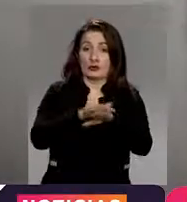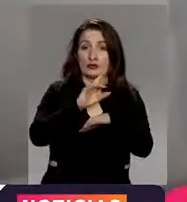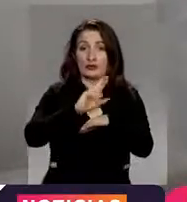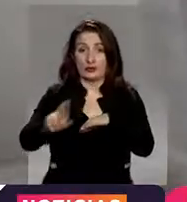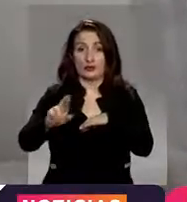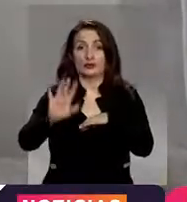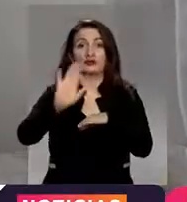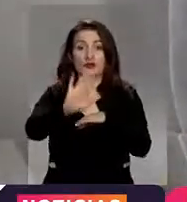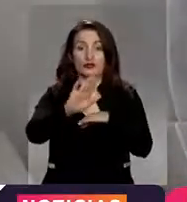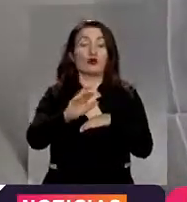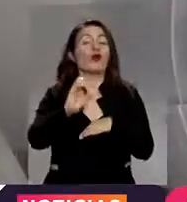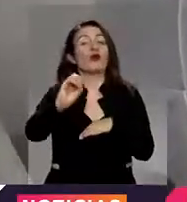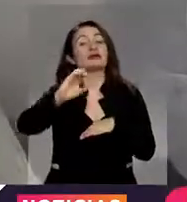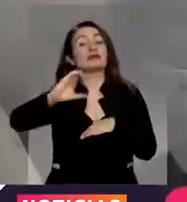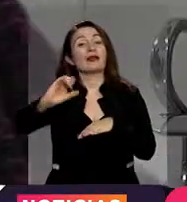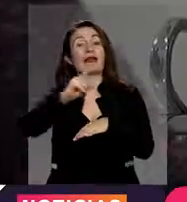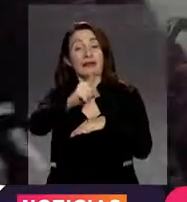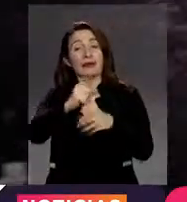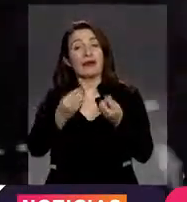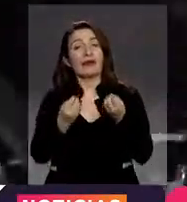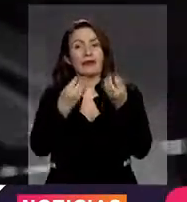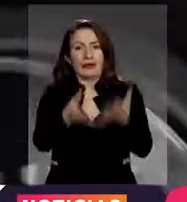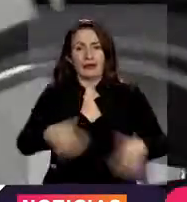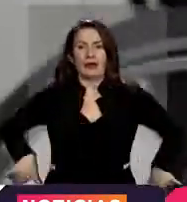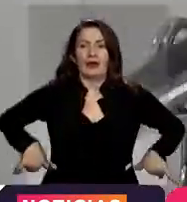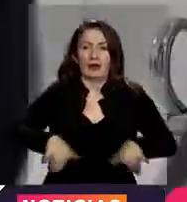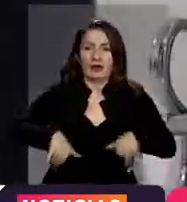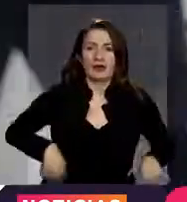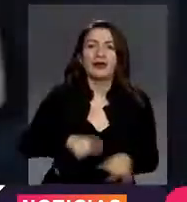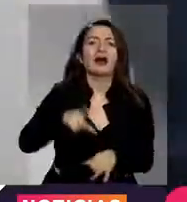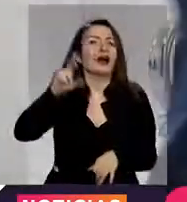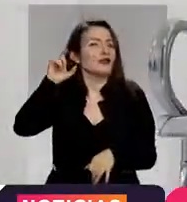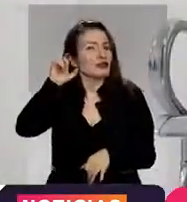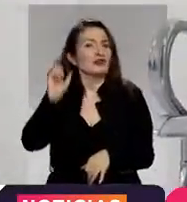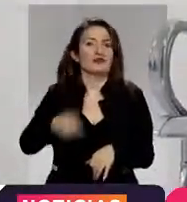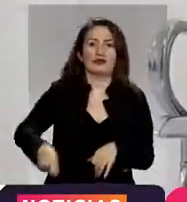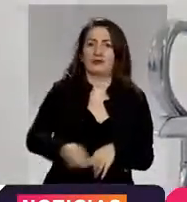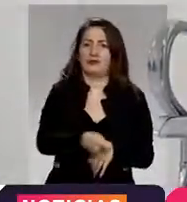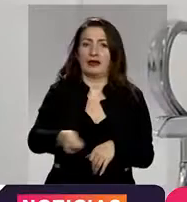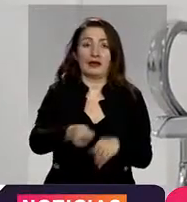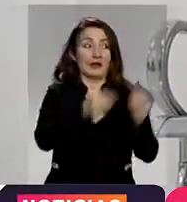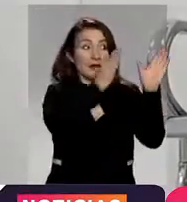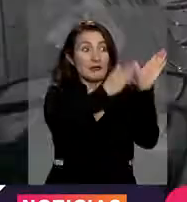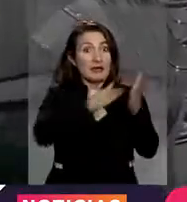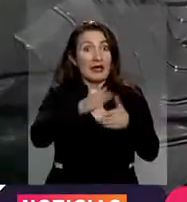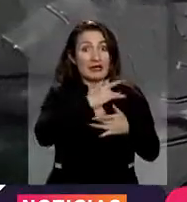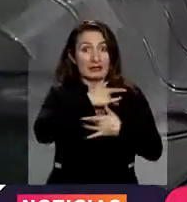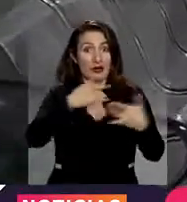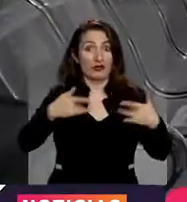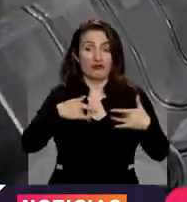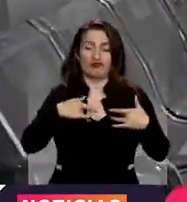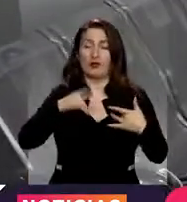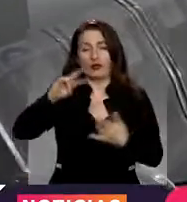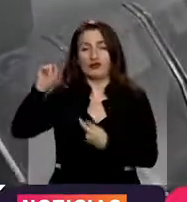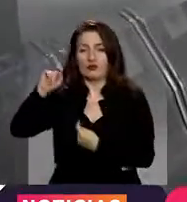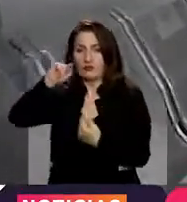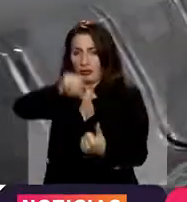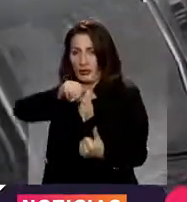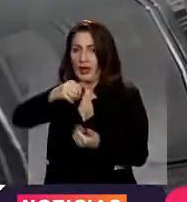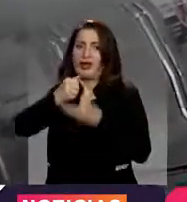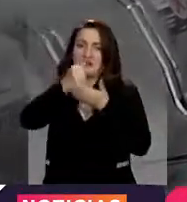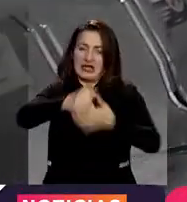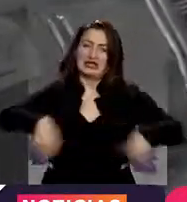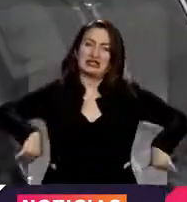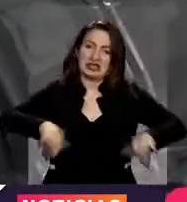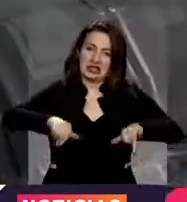Servicios de Salud Suroccidente, hacen entrega de aquellas ayudas que no son cubiertas por el Plan Obligatorio de Salud, en este caso sillas de